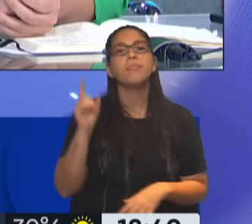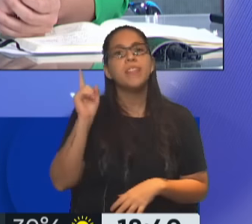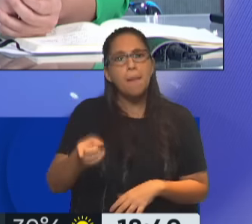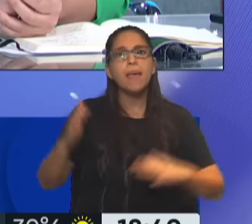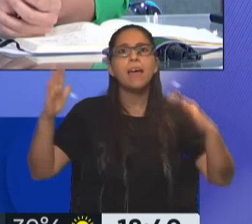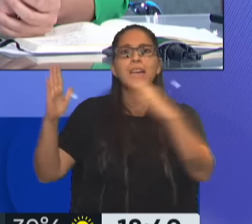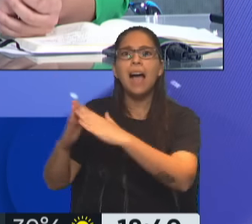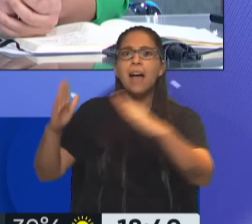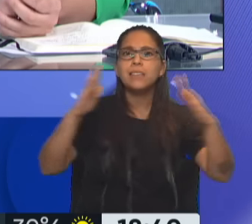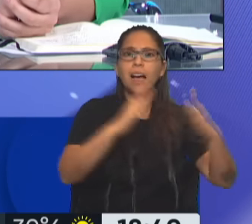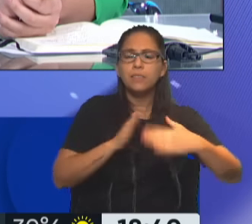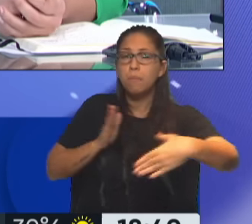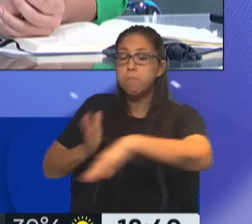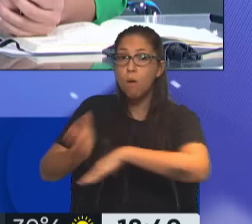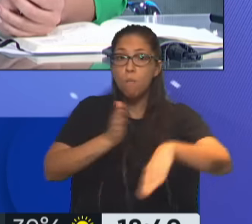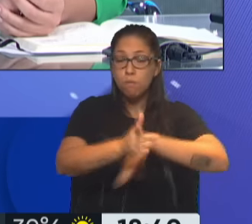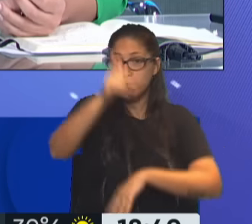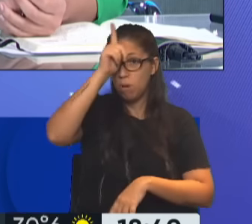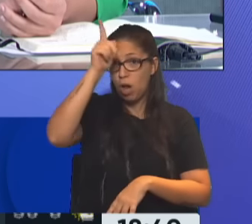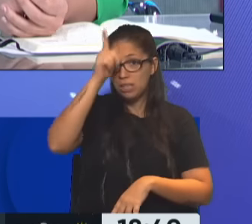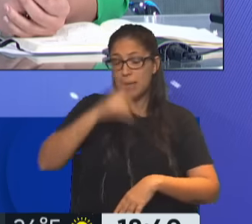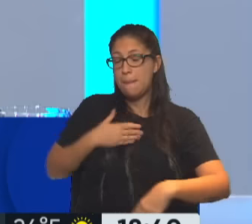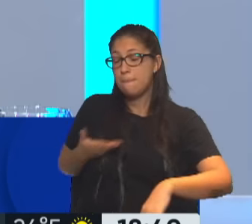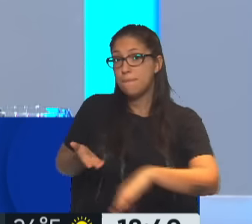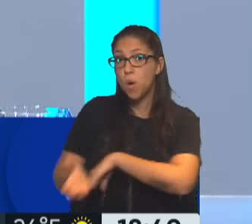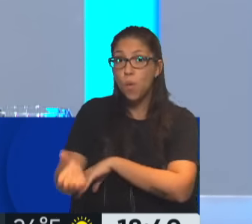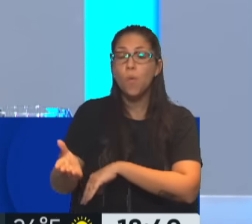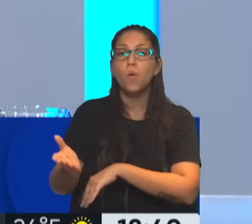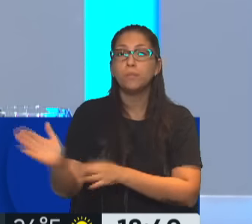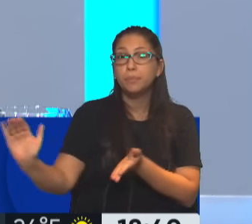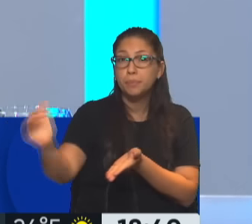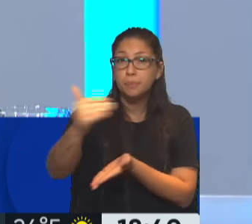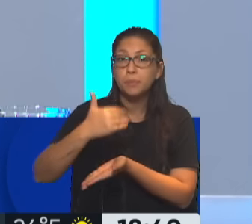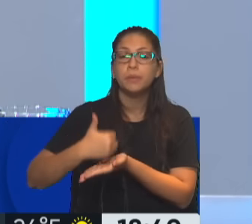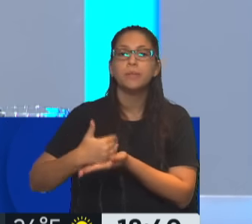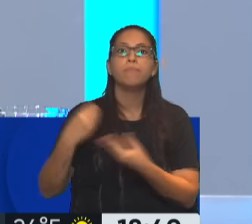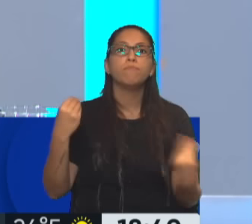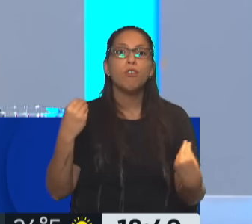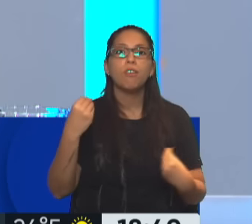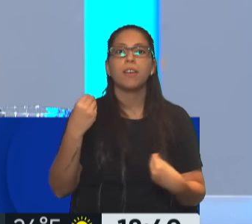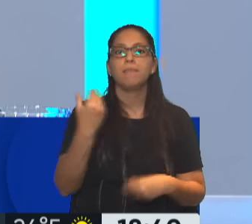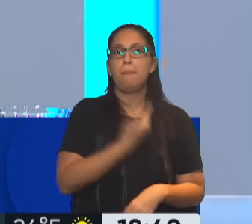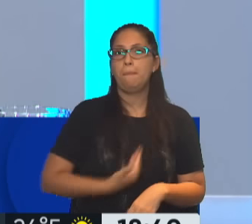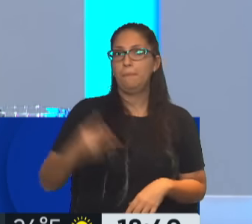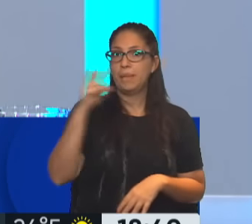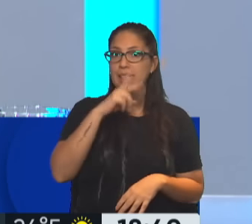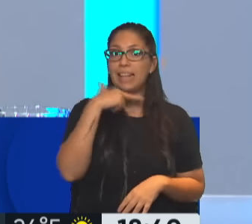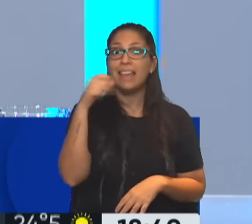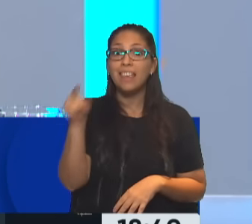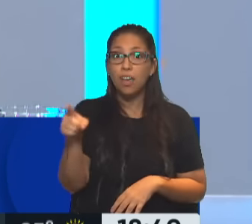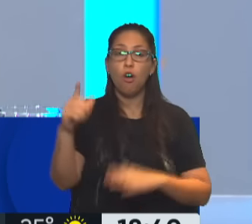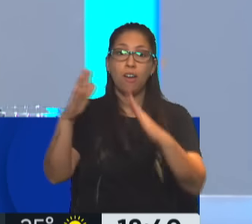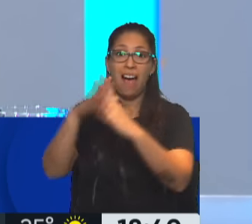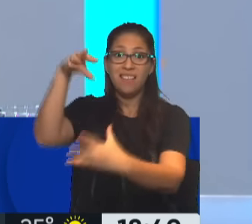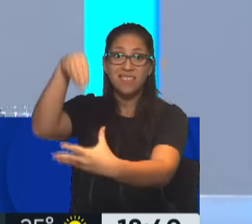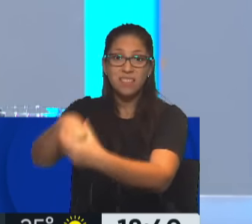mucha repercusión, porque terminan ingresando por la fuerza, justamente porque el hijo de la presidenta que se encontraba en la casa, bueno, no les